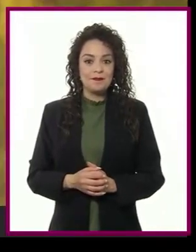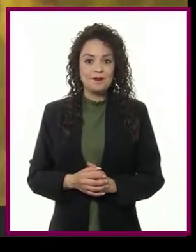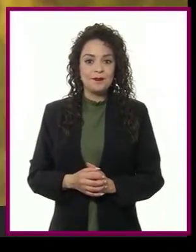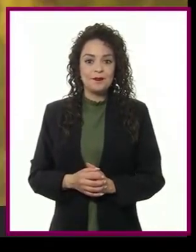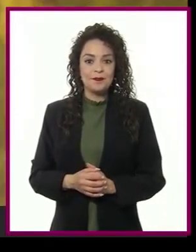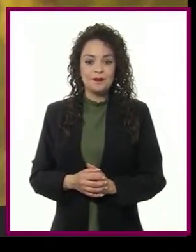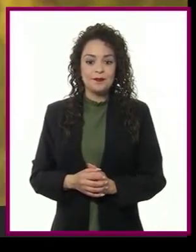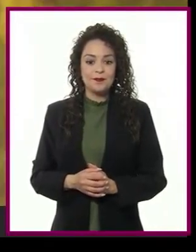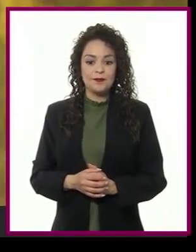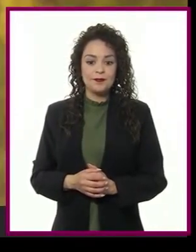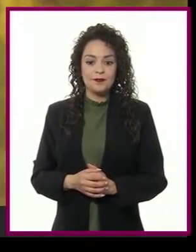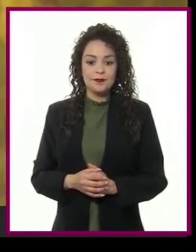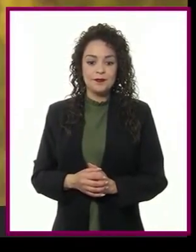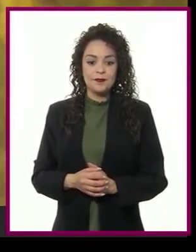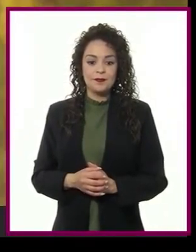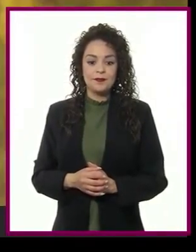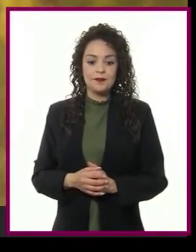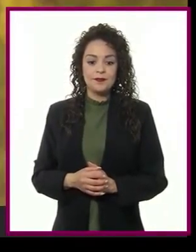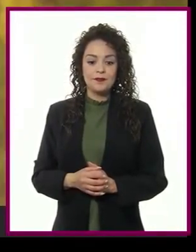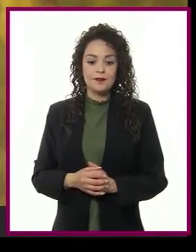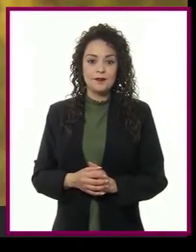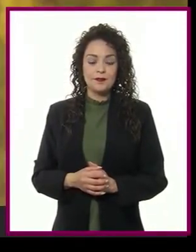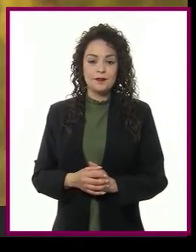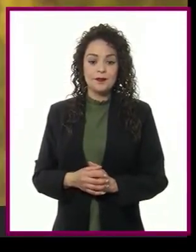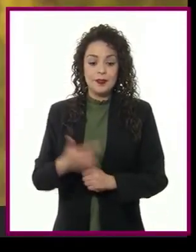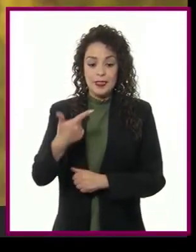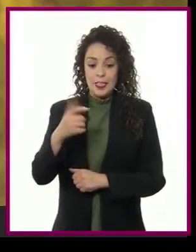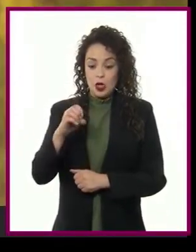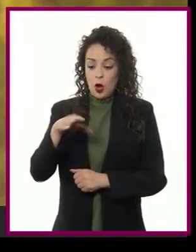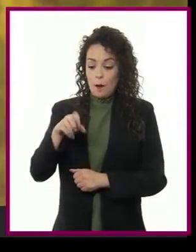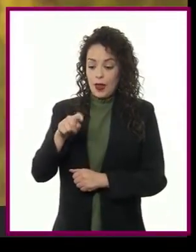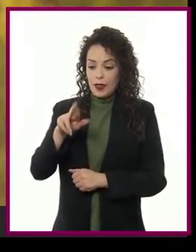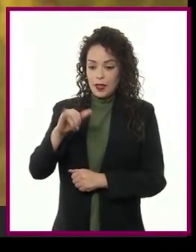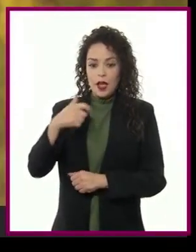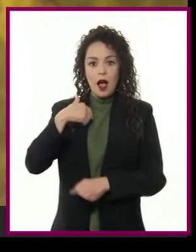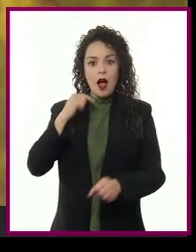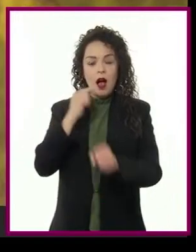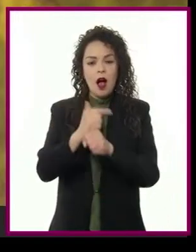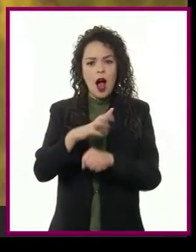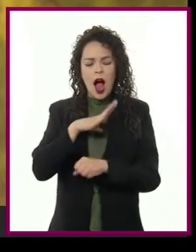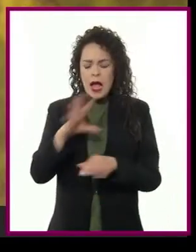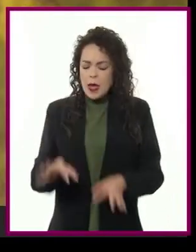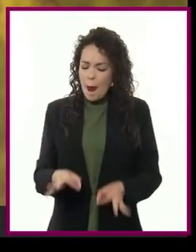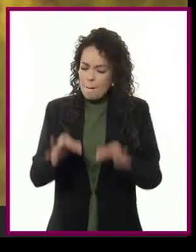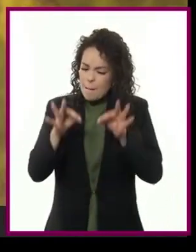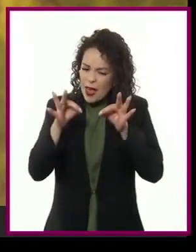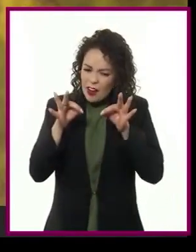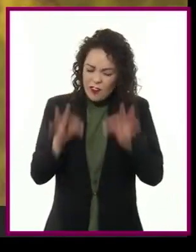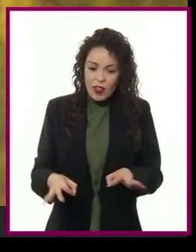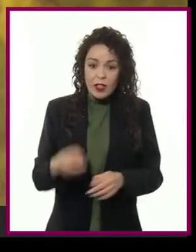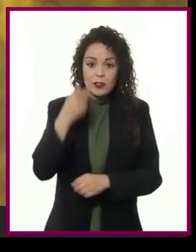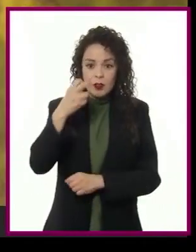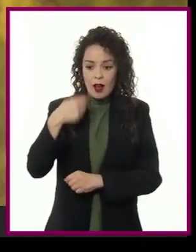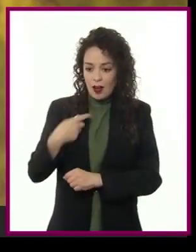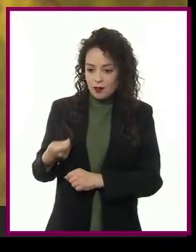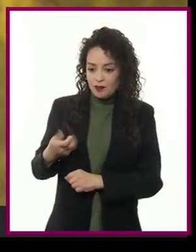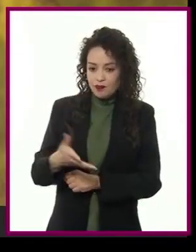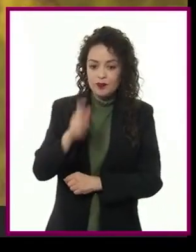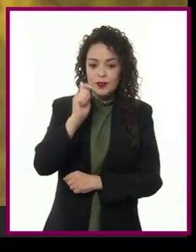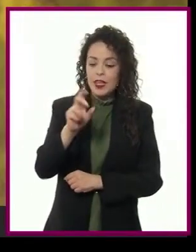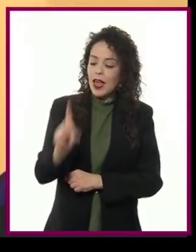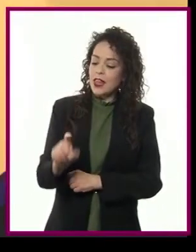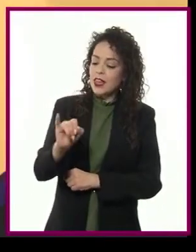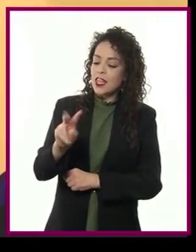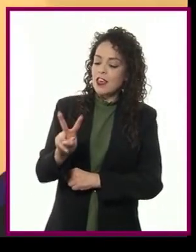irracionales. En la geometría descubrí proporciones tan perfectas que las describí como